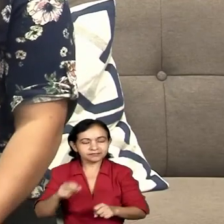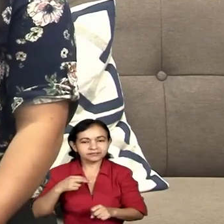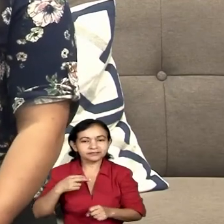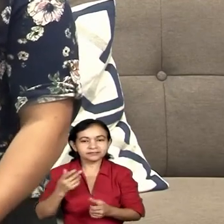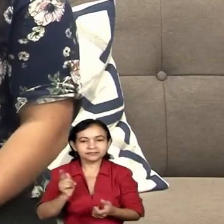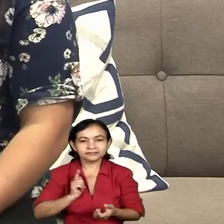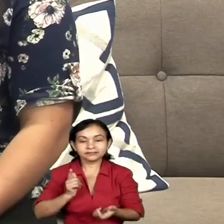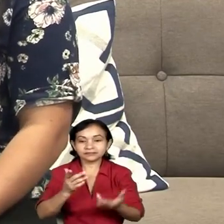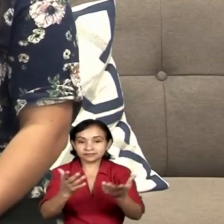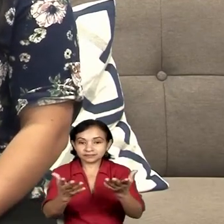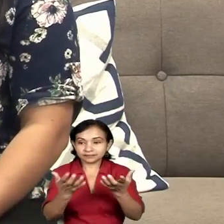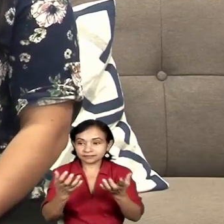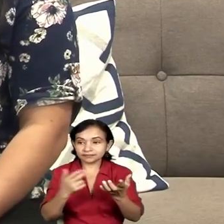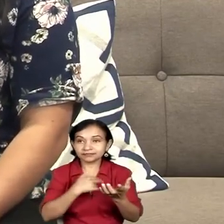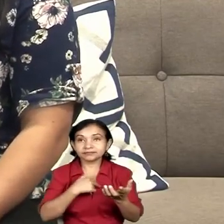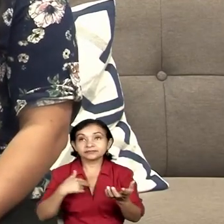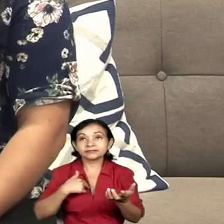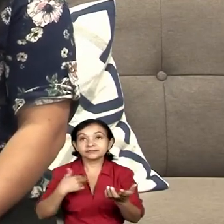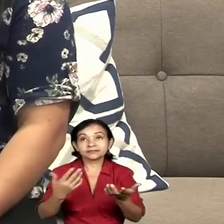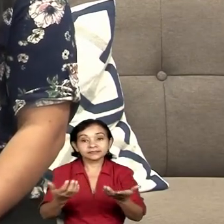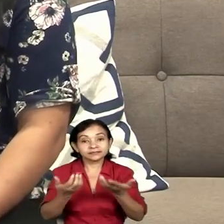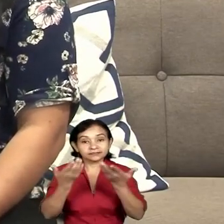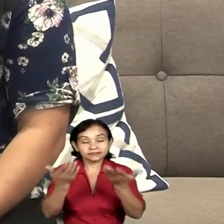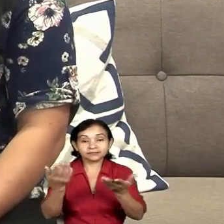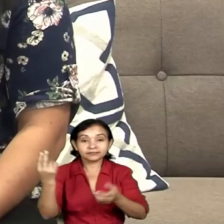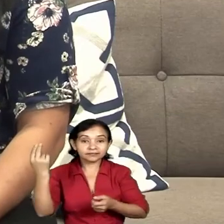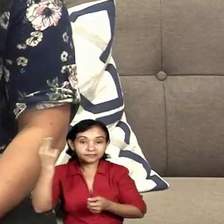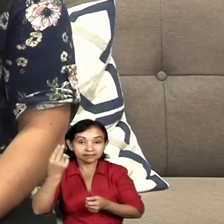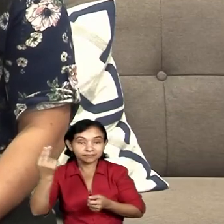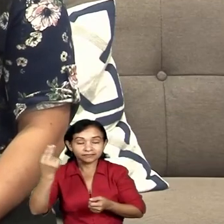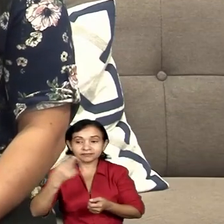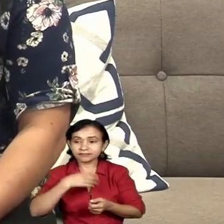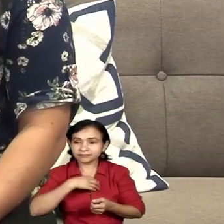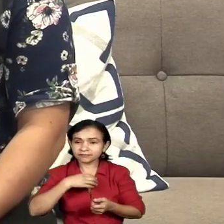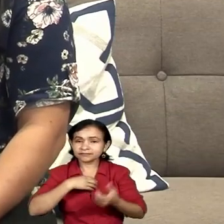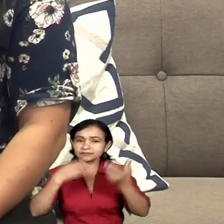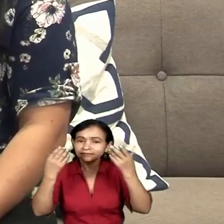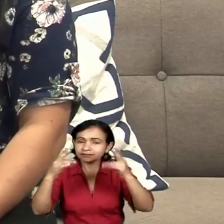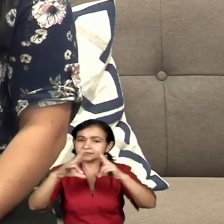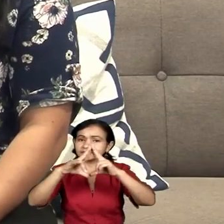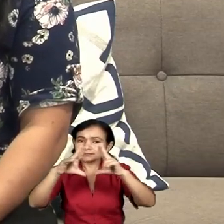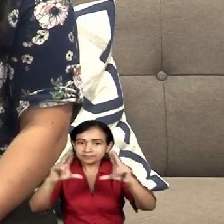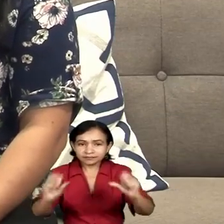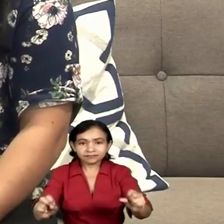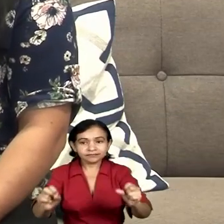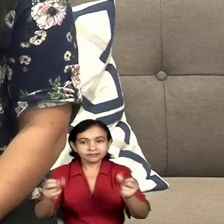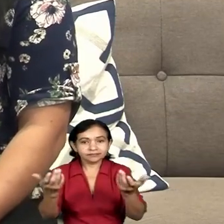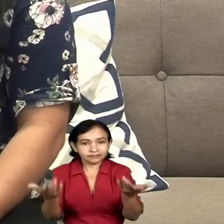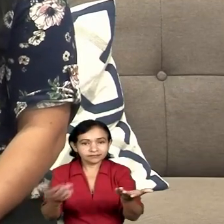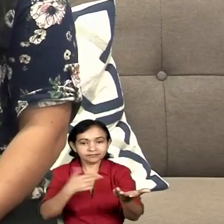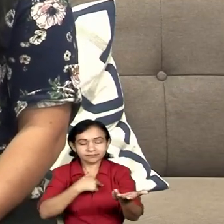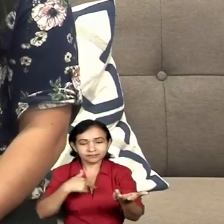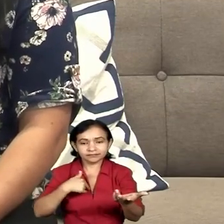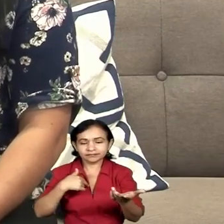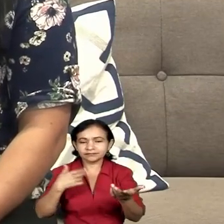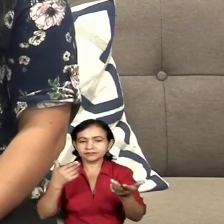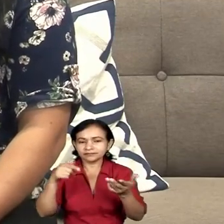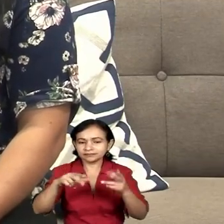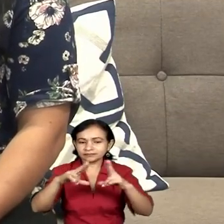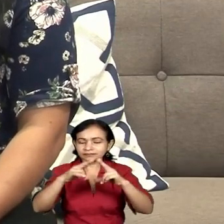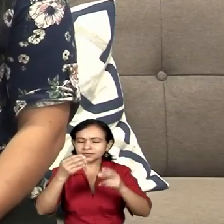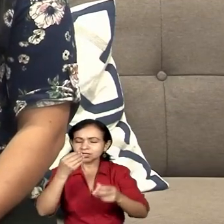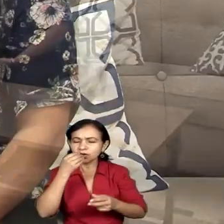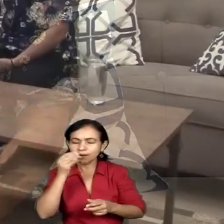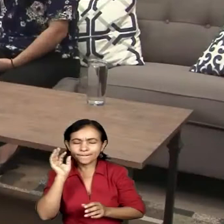lo que queremos también nosotros transmitir? Que utilicemos los productos nacionales, los productos que nos hacen tan rica nuestra